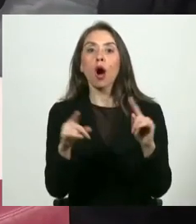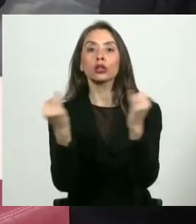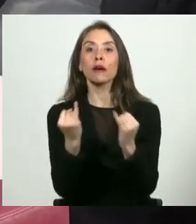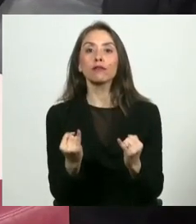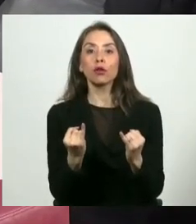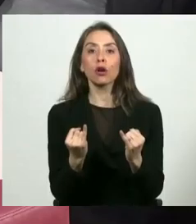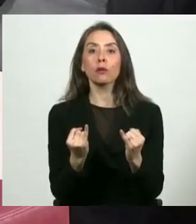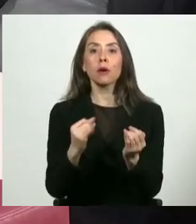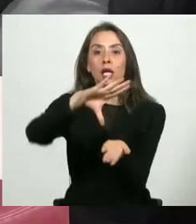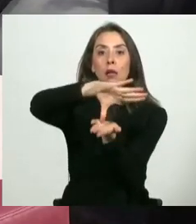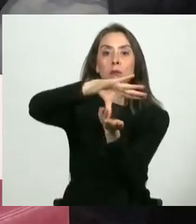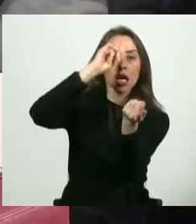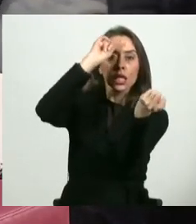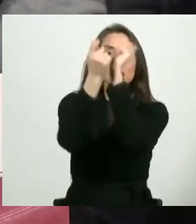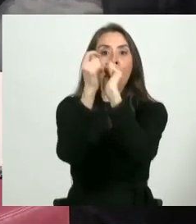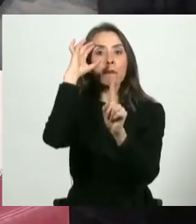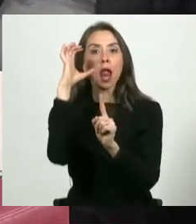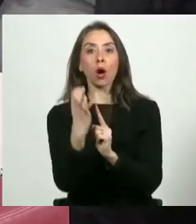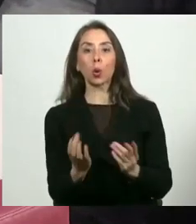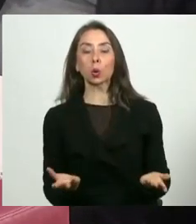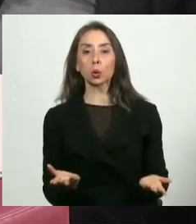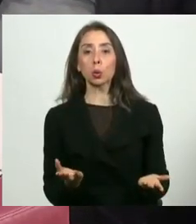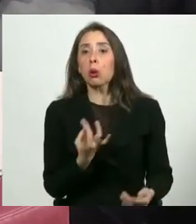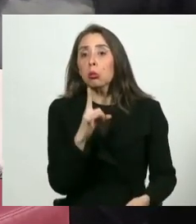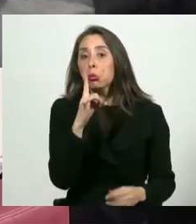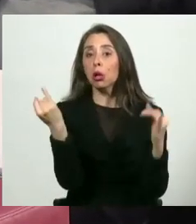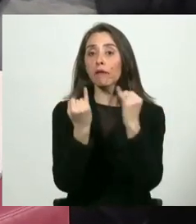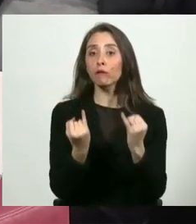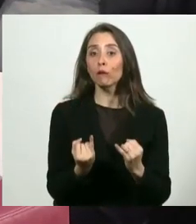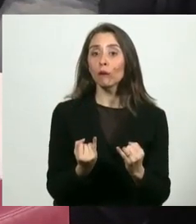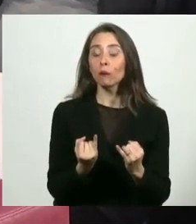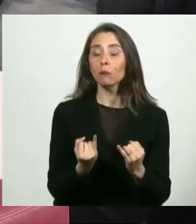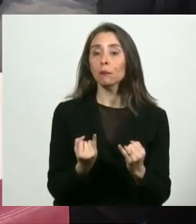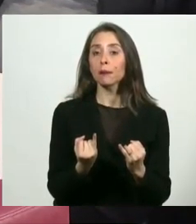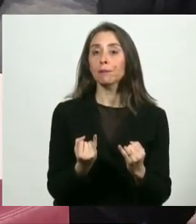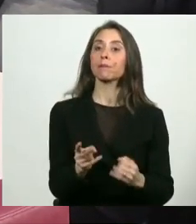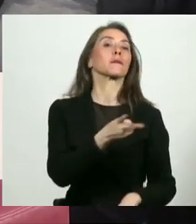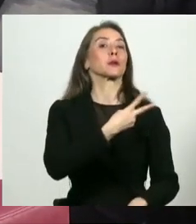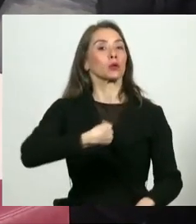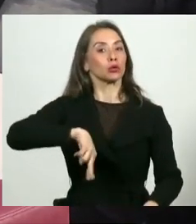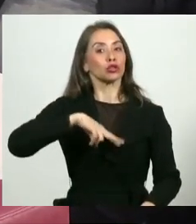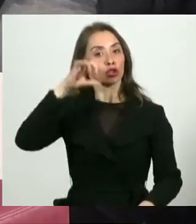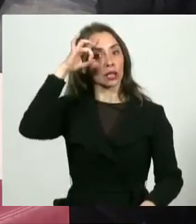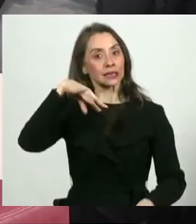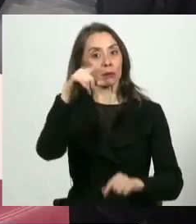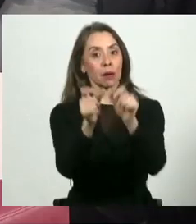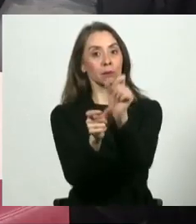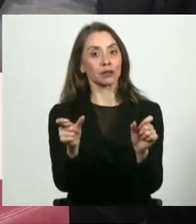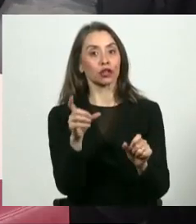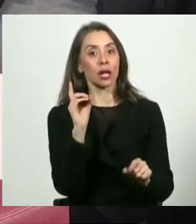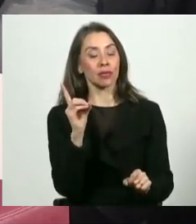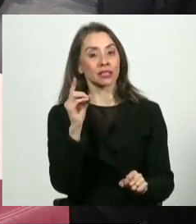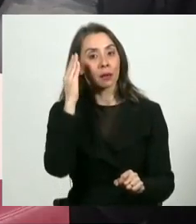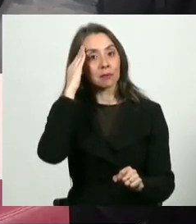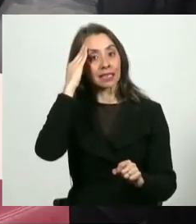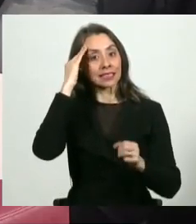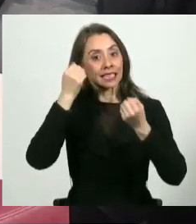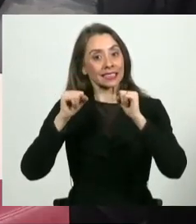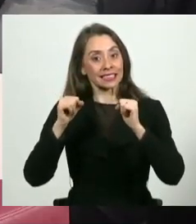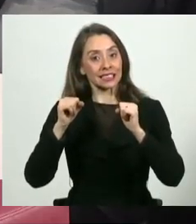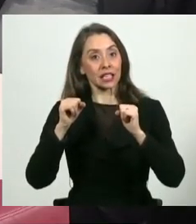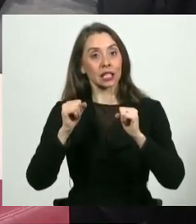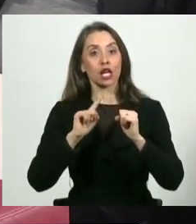cambiar una cultura en un país. Si la única manera de que nosotros sepamos que las personas con discapacidad psíquica no